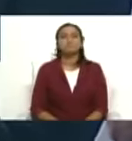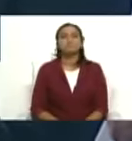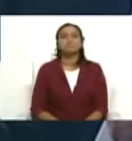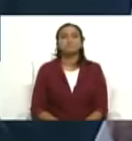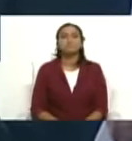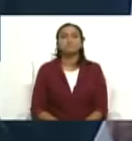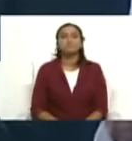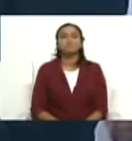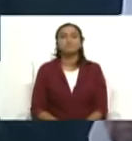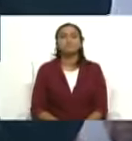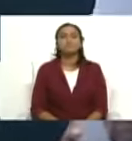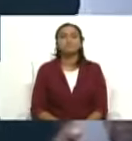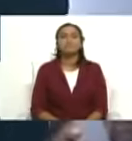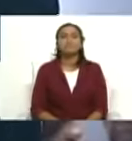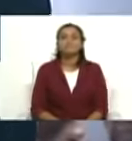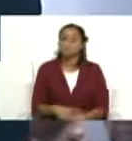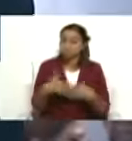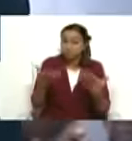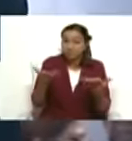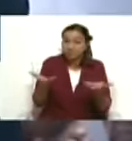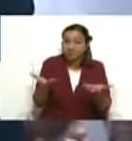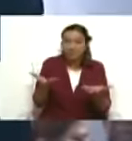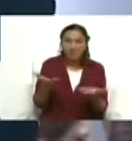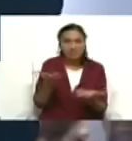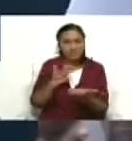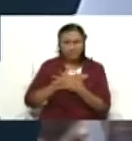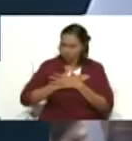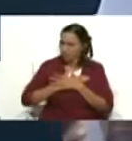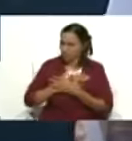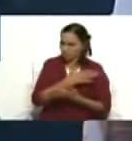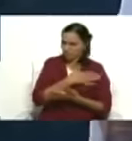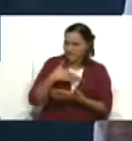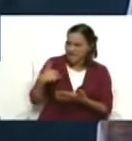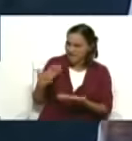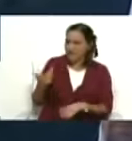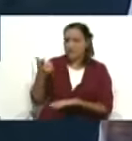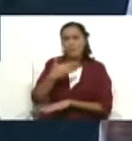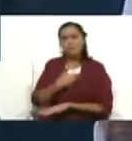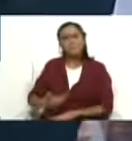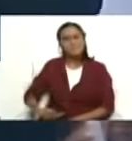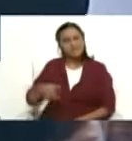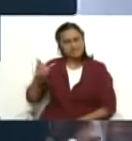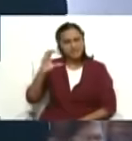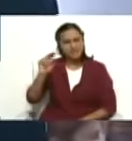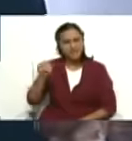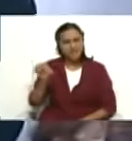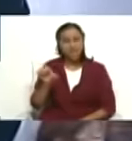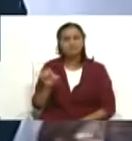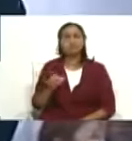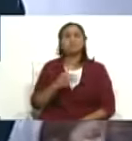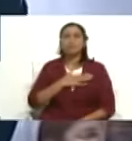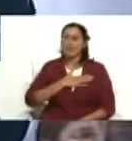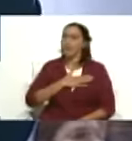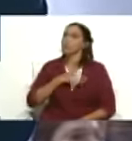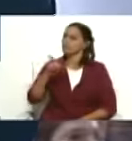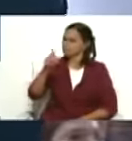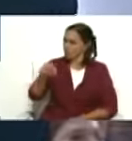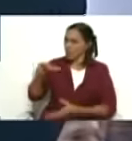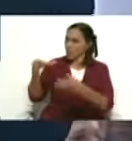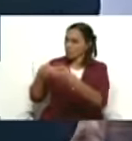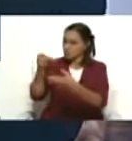¿Qué esperamos nosotros, con toda humildad, señor presidente? Que ustedes atiendan y